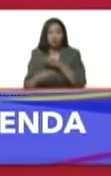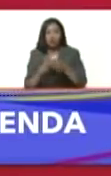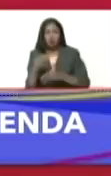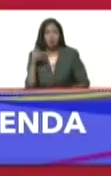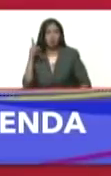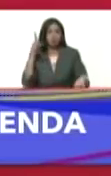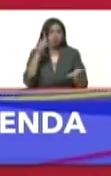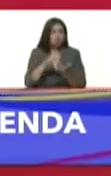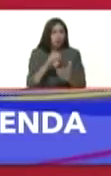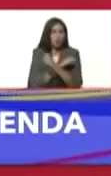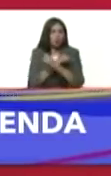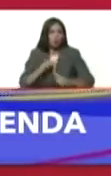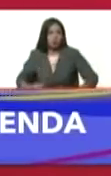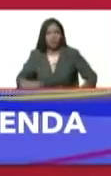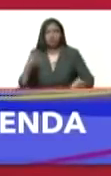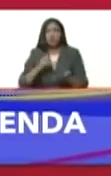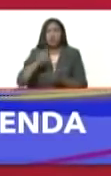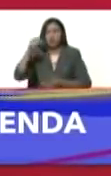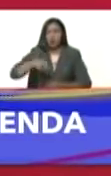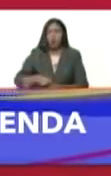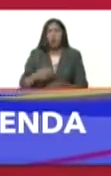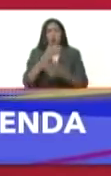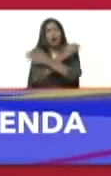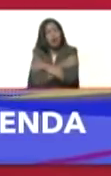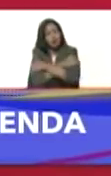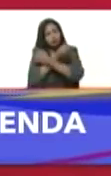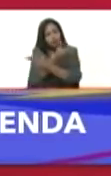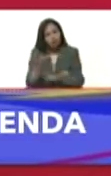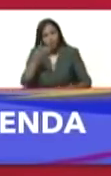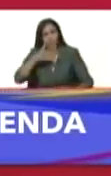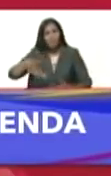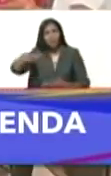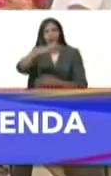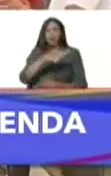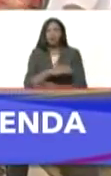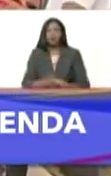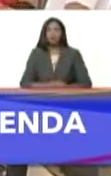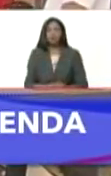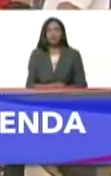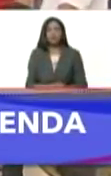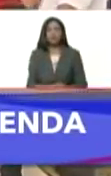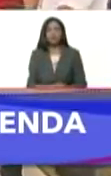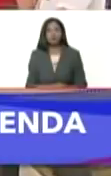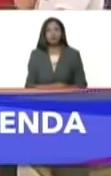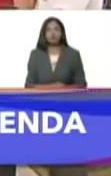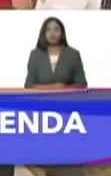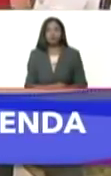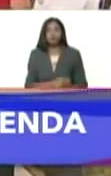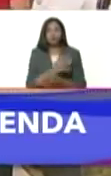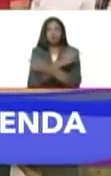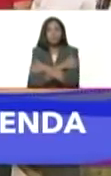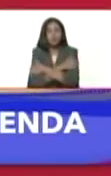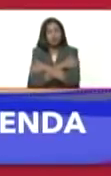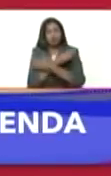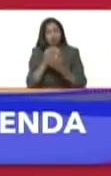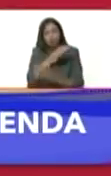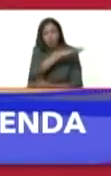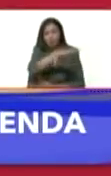voy a Portuguesa y estoy en Portuguesa. Un abrazo a todo el pueblo de Portuguesa. Y un abrazo a todo el pueblo del